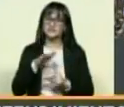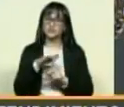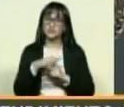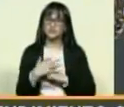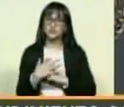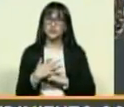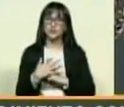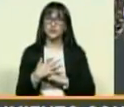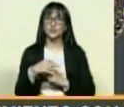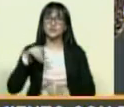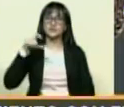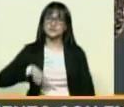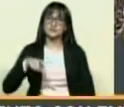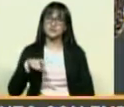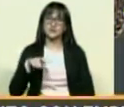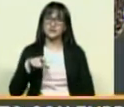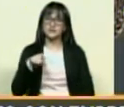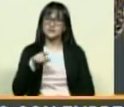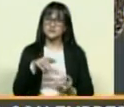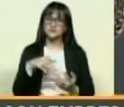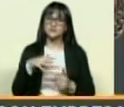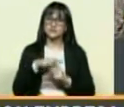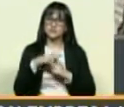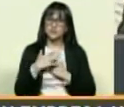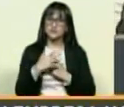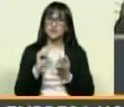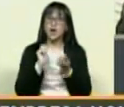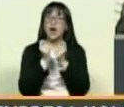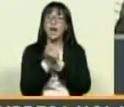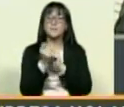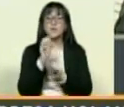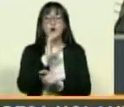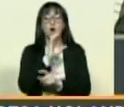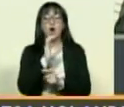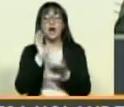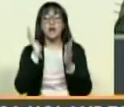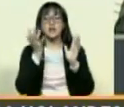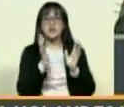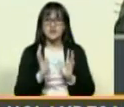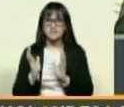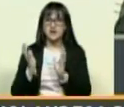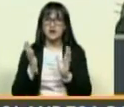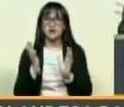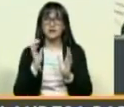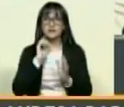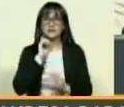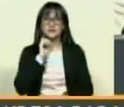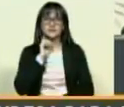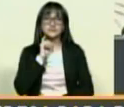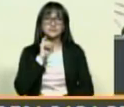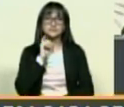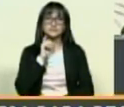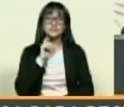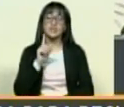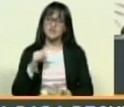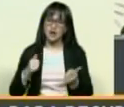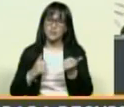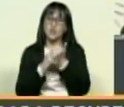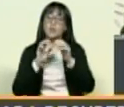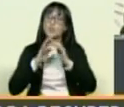es tan necesaria. Esa crisis producida por el cambio climático que, como decíamos, queremos que nos apoyen en el